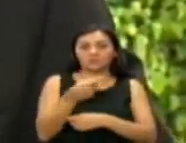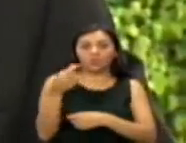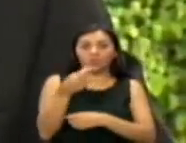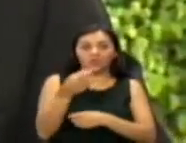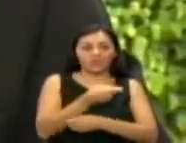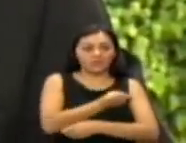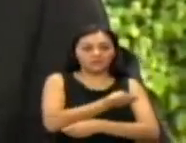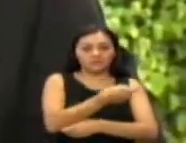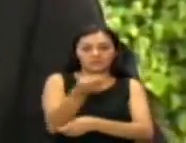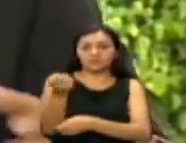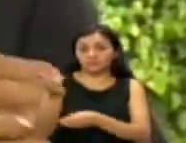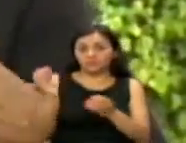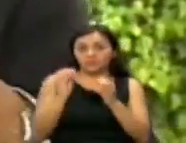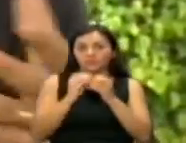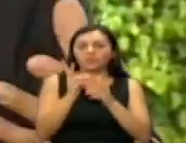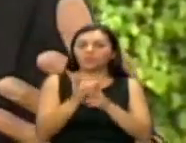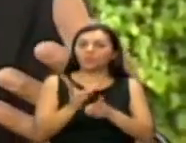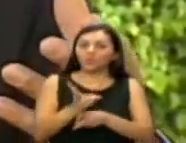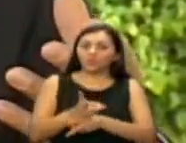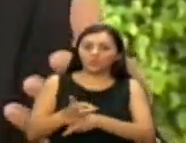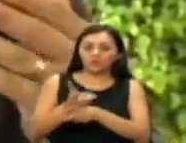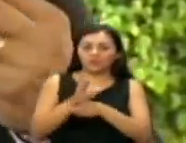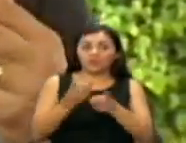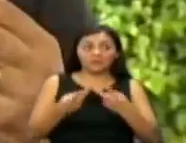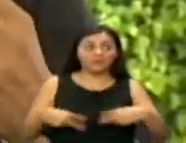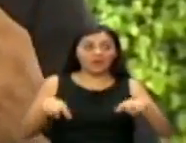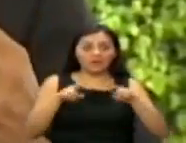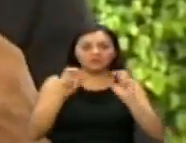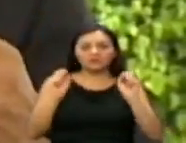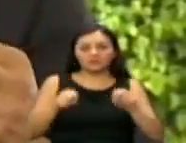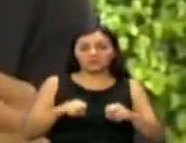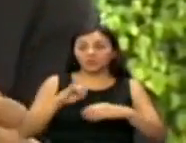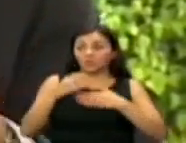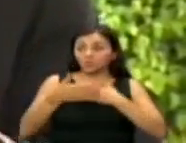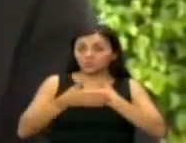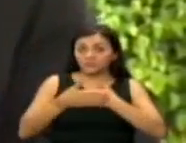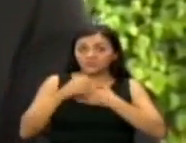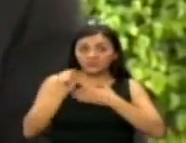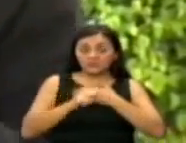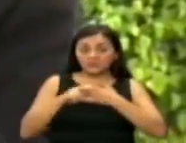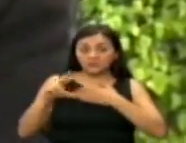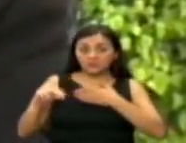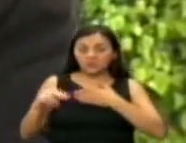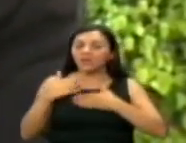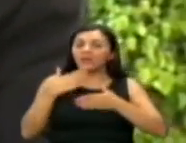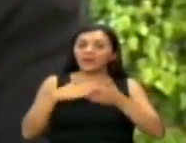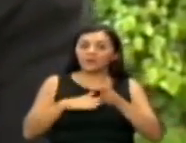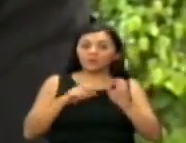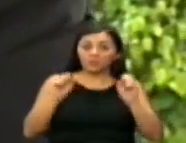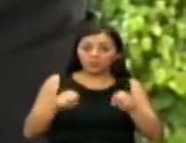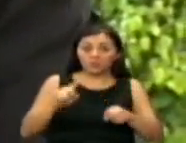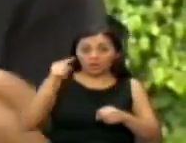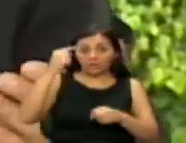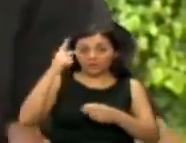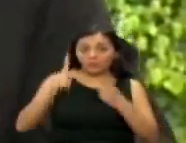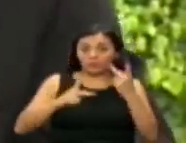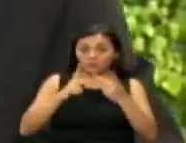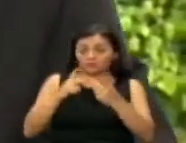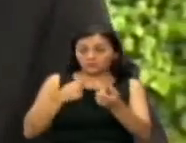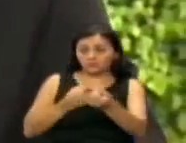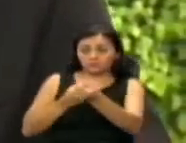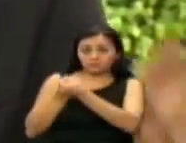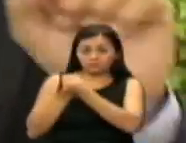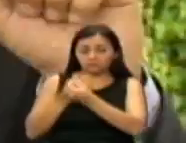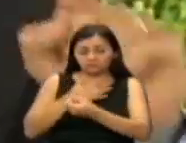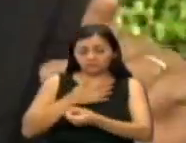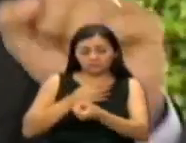hectárea. Entonces, cuidado, no es que cualquier cosa es válida, hay que ver si se justifica. Si se justifica y lo quiere hacer el gobierno provincial, pues todo el apoyo del gobierno